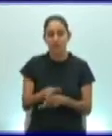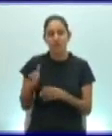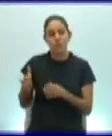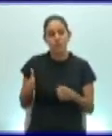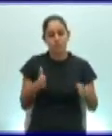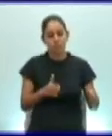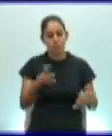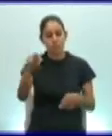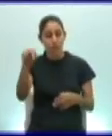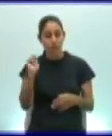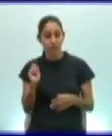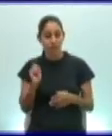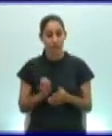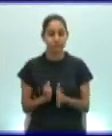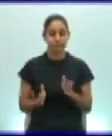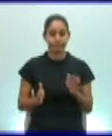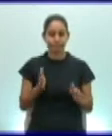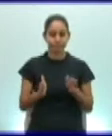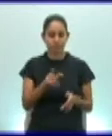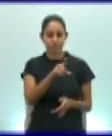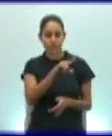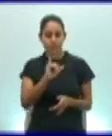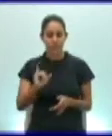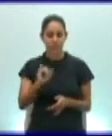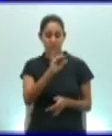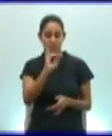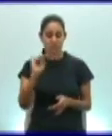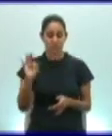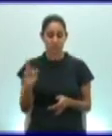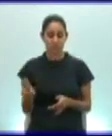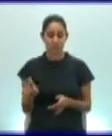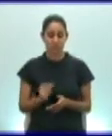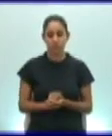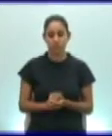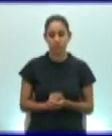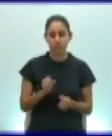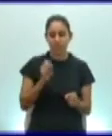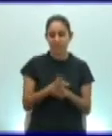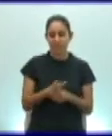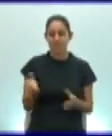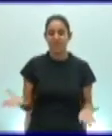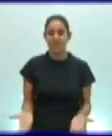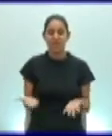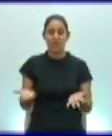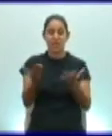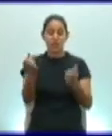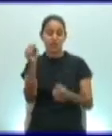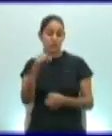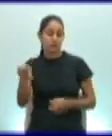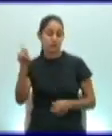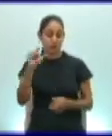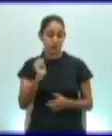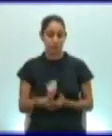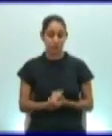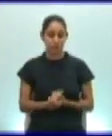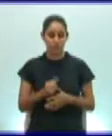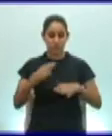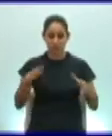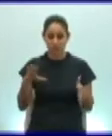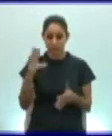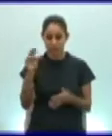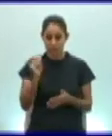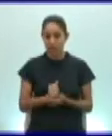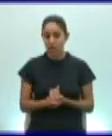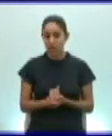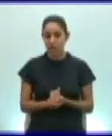de 1962 que nos dicen a nosotros que se comienza el desarrollo del socialismo? Ya hablamos de la